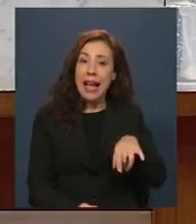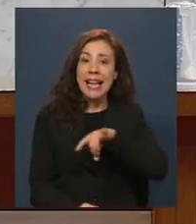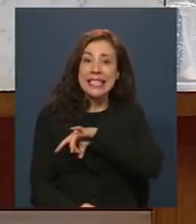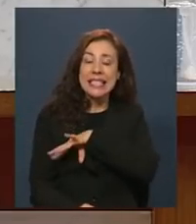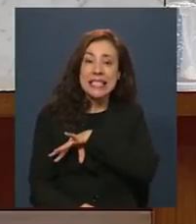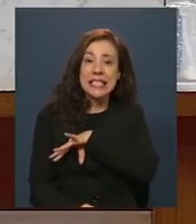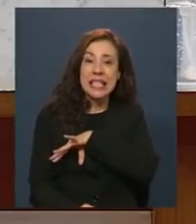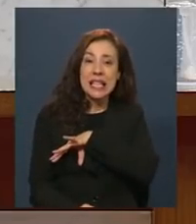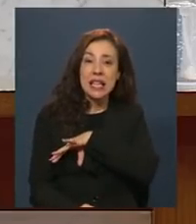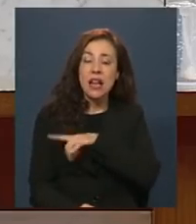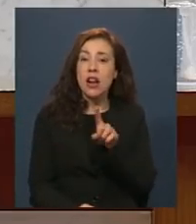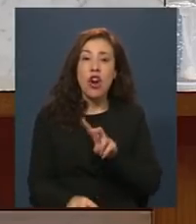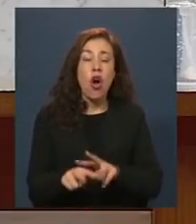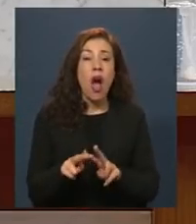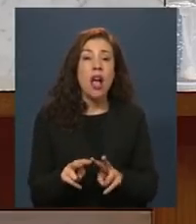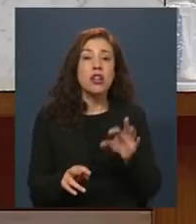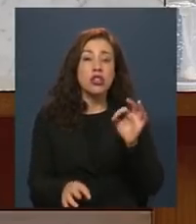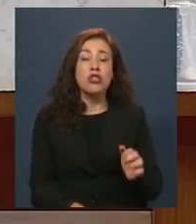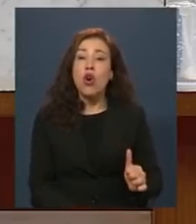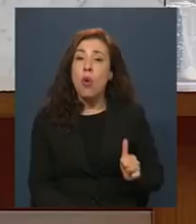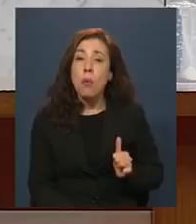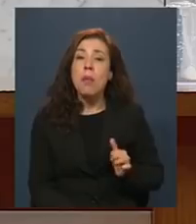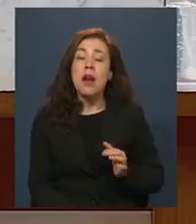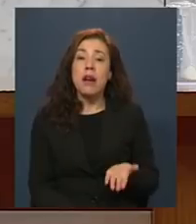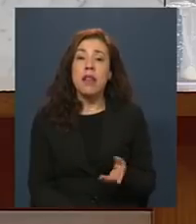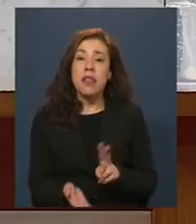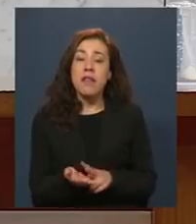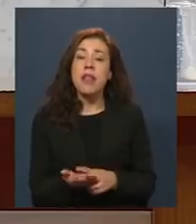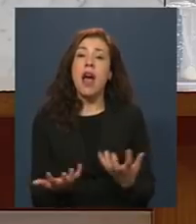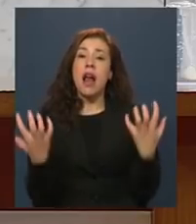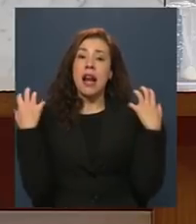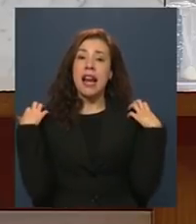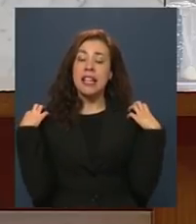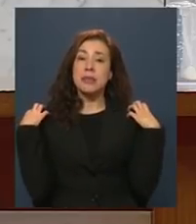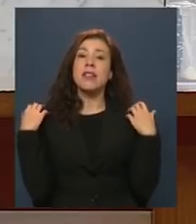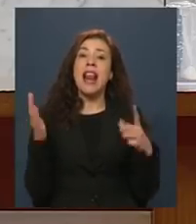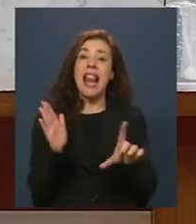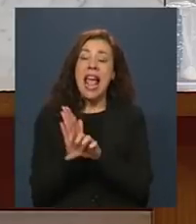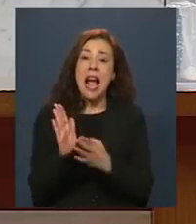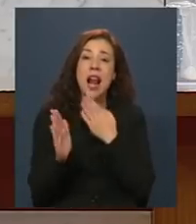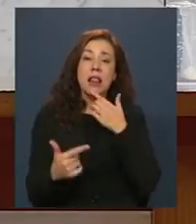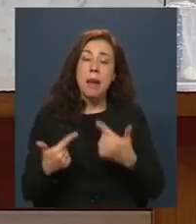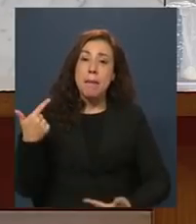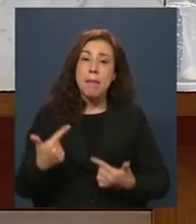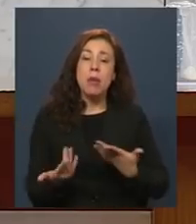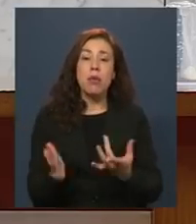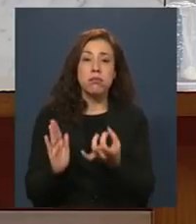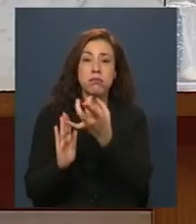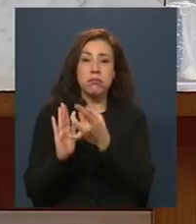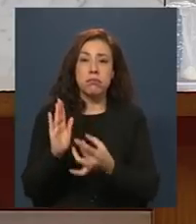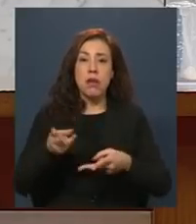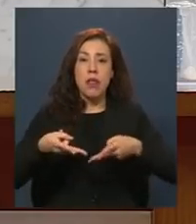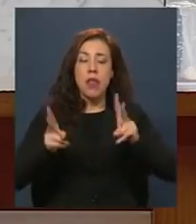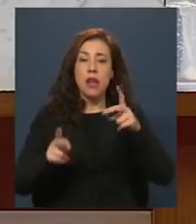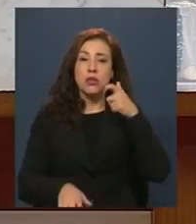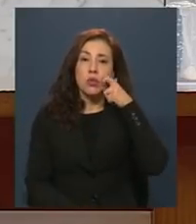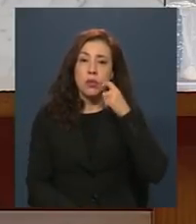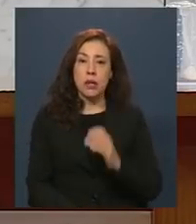Chile no se ha hecho valer cabalmente las responsabilidades jurídicas y políticas por las violaciones a los derechos